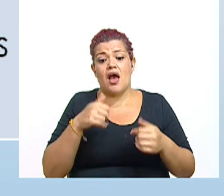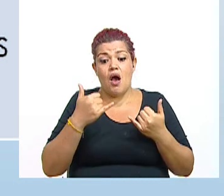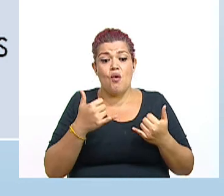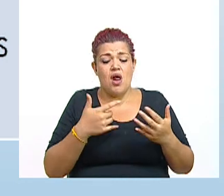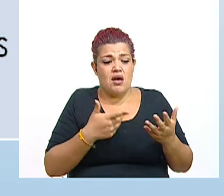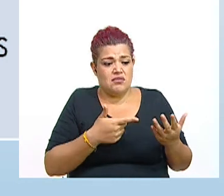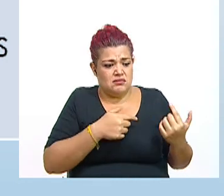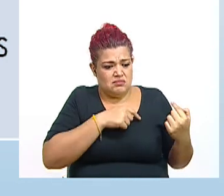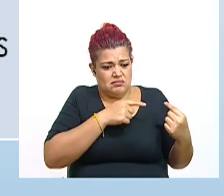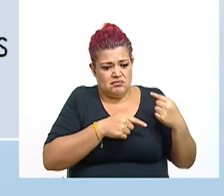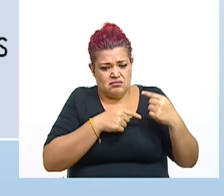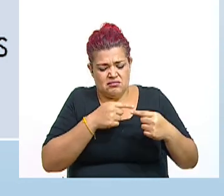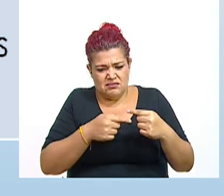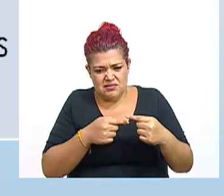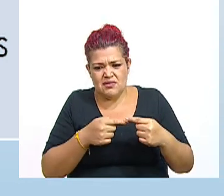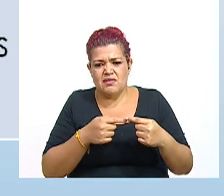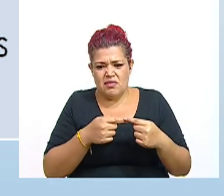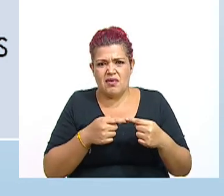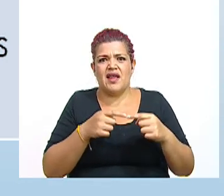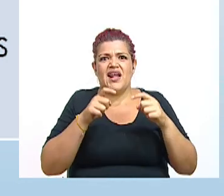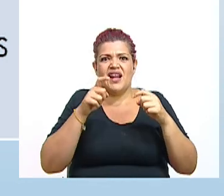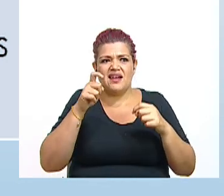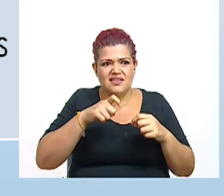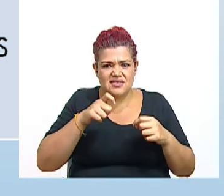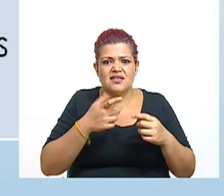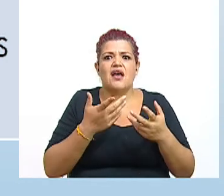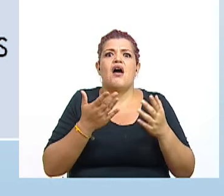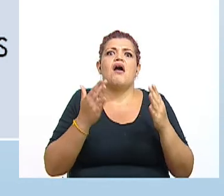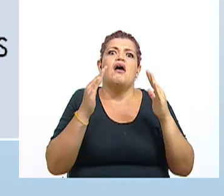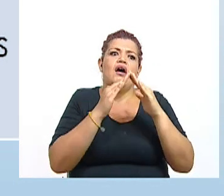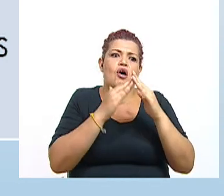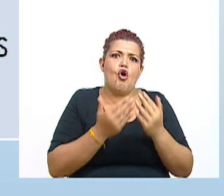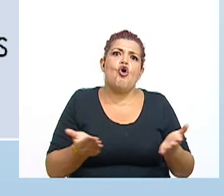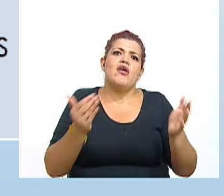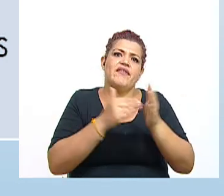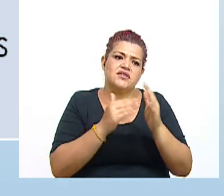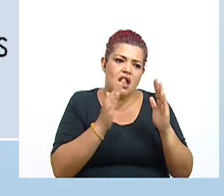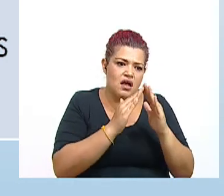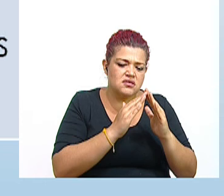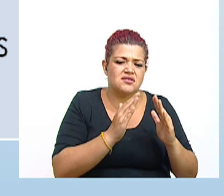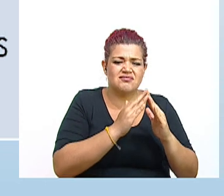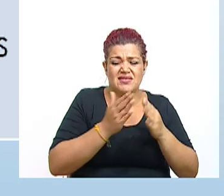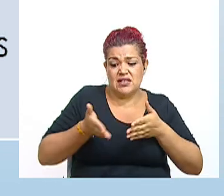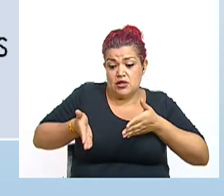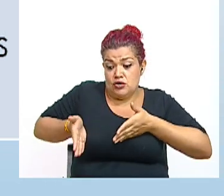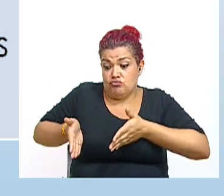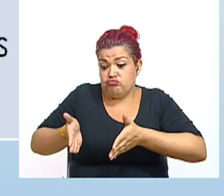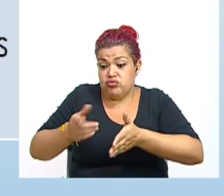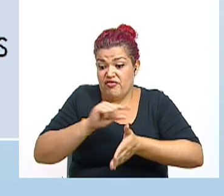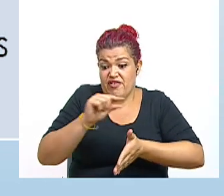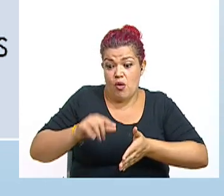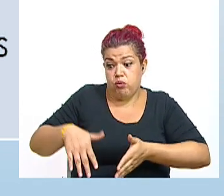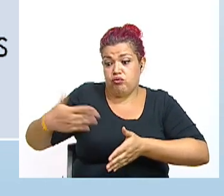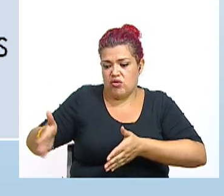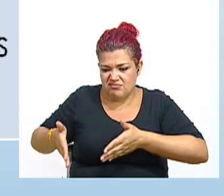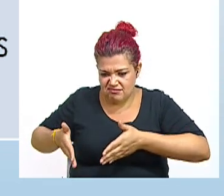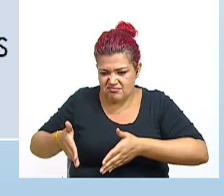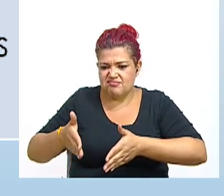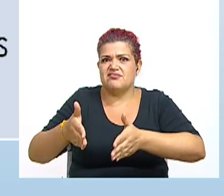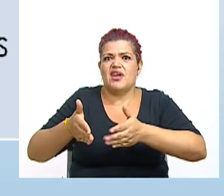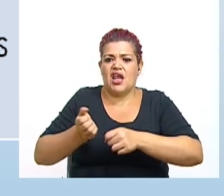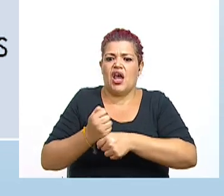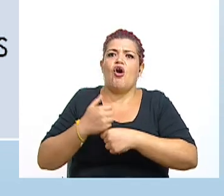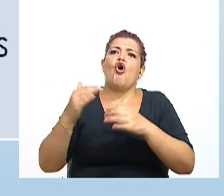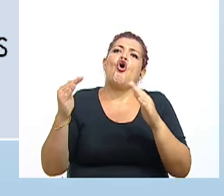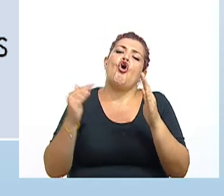el momento incluyen la reconstrucción de viviendas, la canalización de ríos y quebradas, la reparación de diques, caminos y